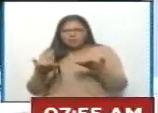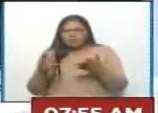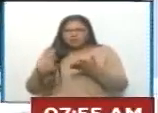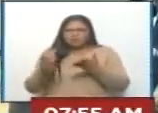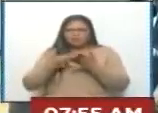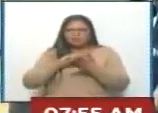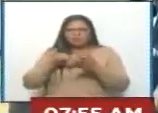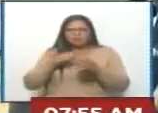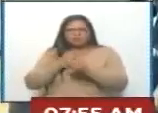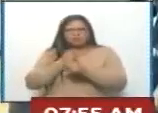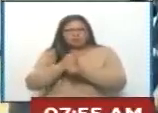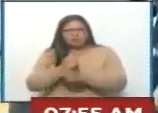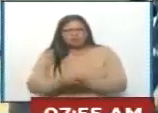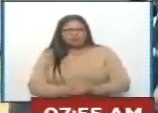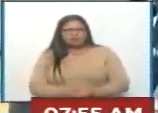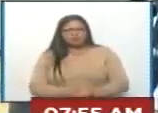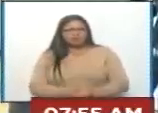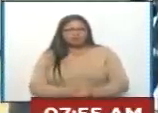de los trabajadores?